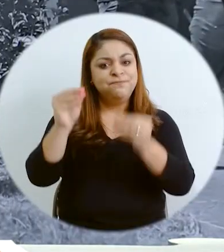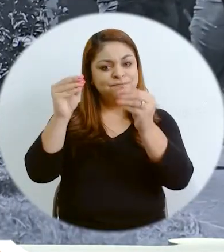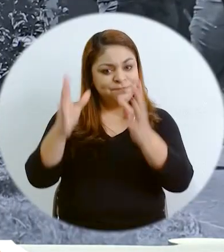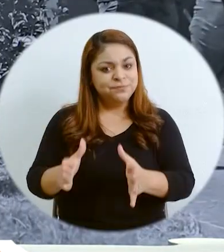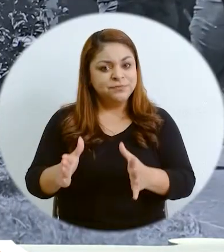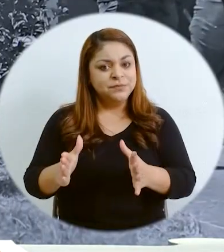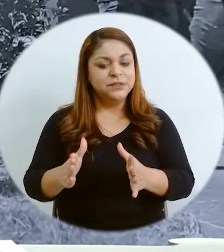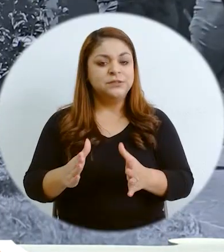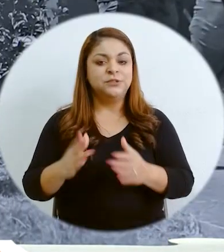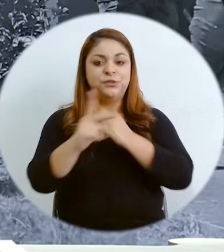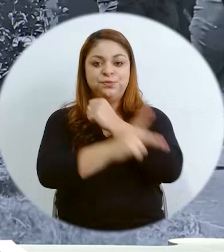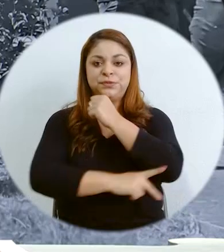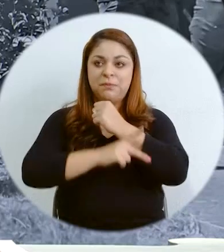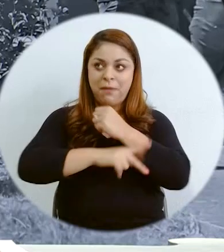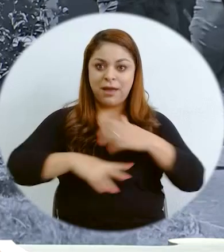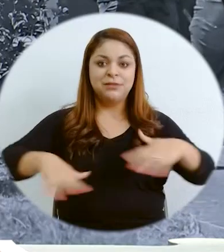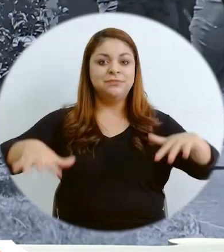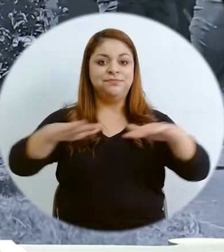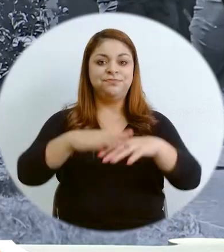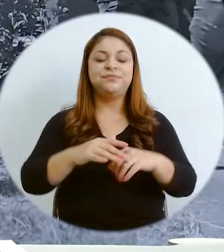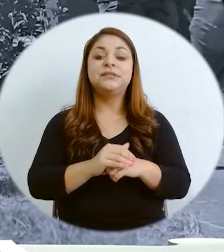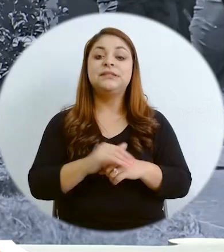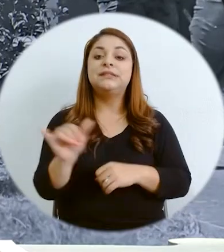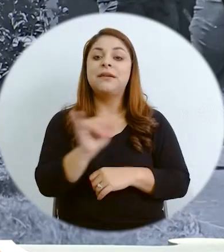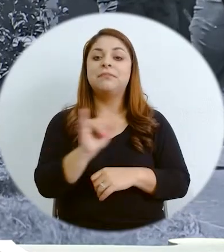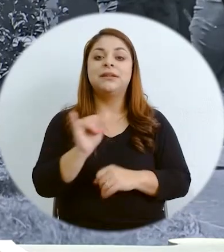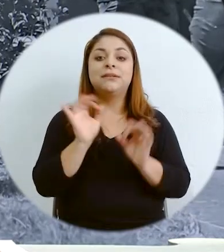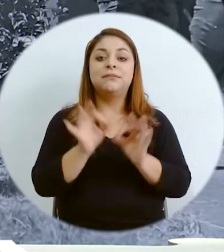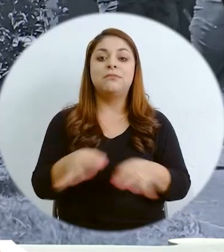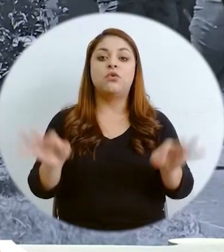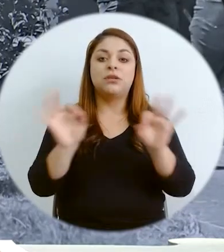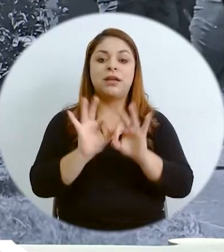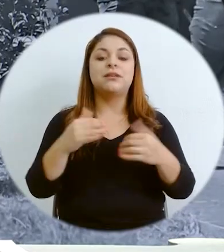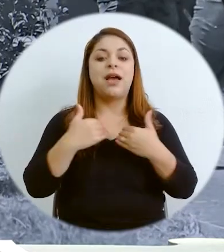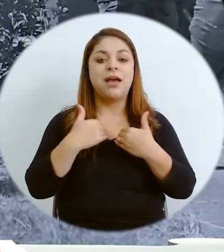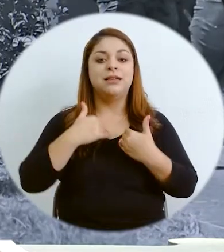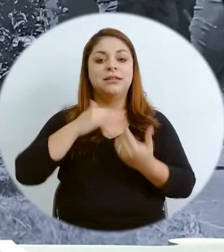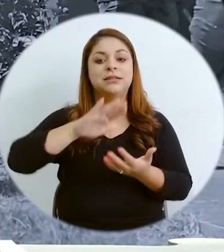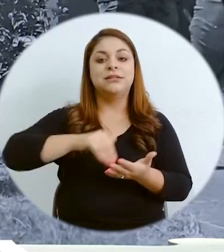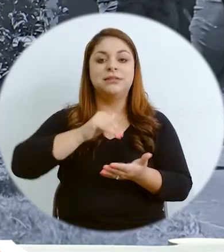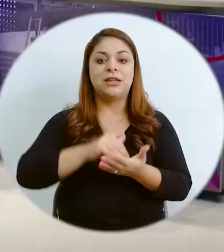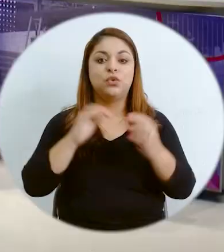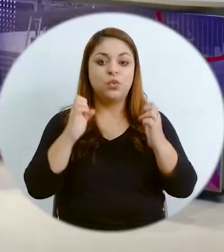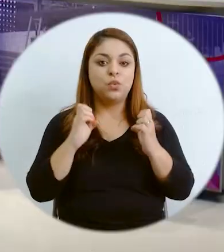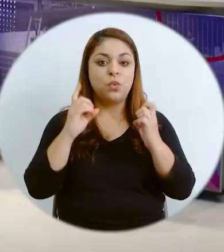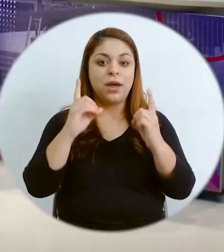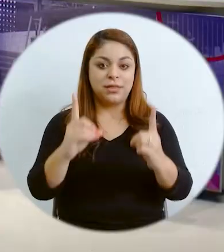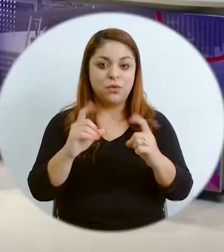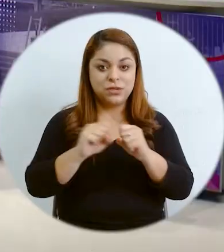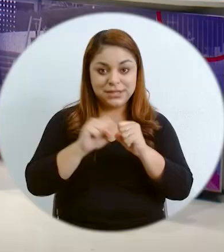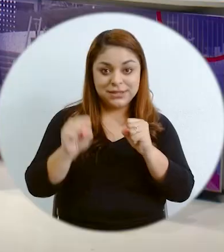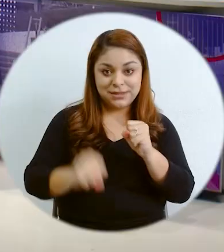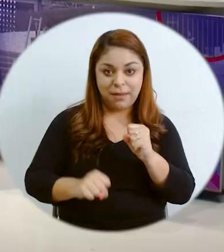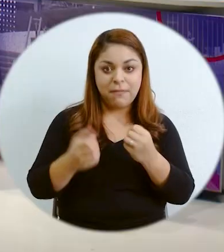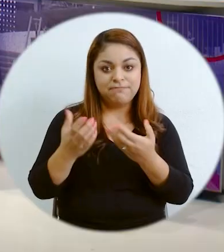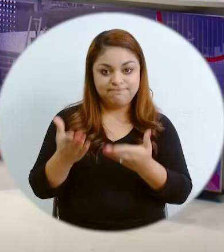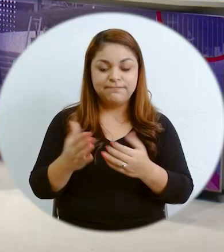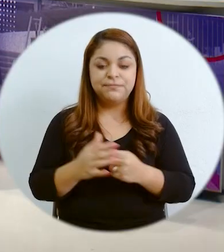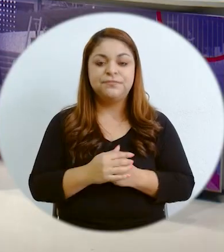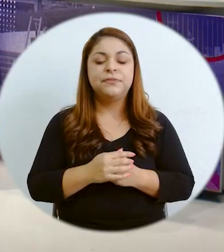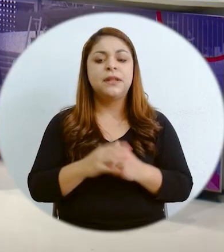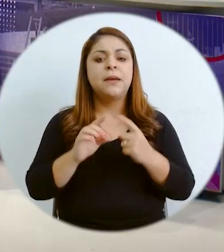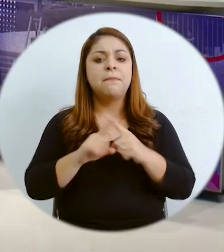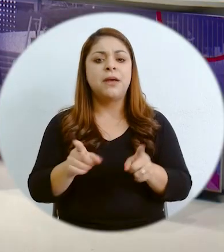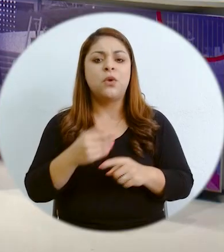a los maestros y maestras y profesores de nuestro país, y también la importancia que tienen los centros educativos y el sistema educativo público como